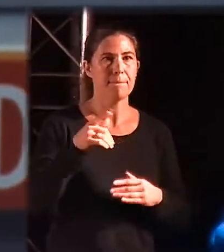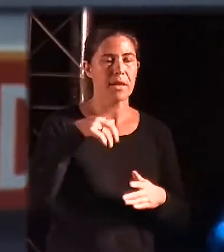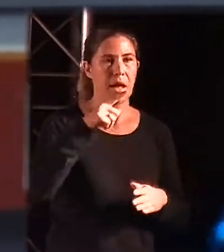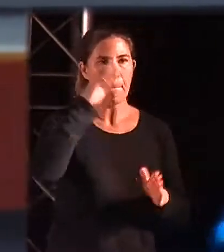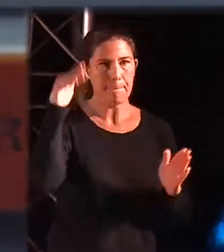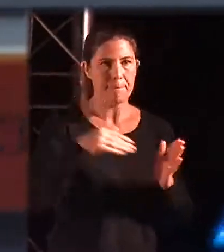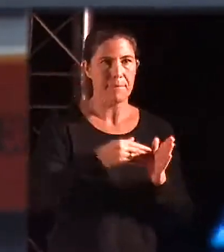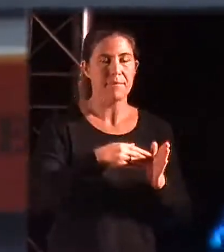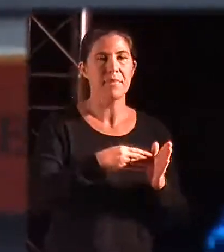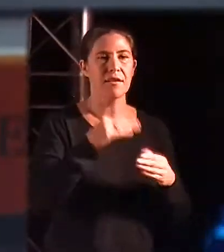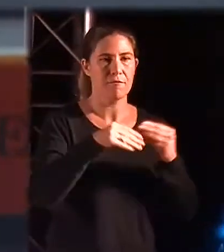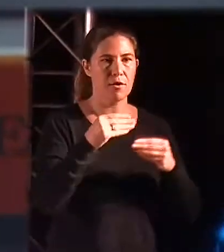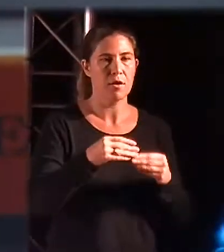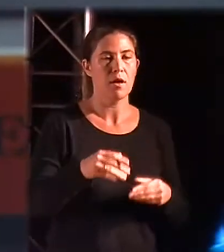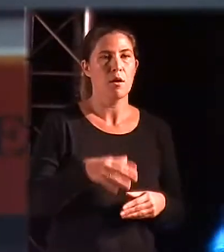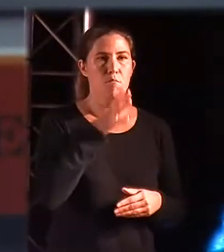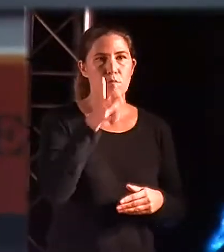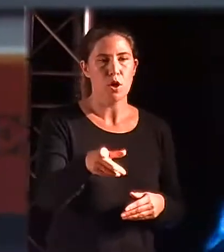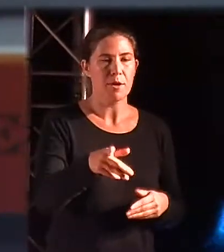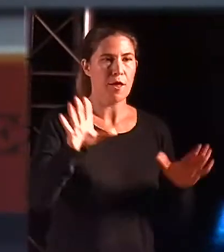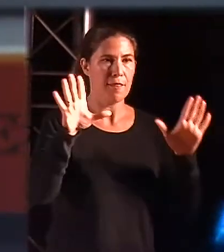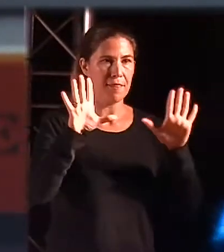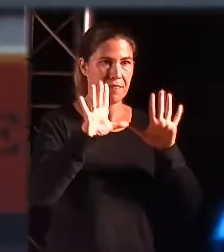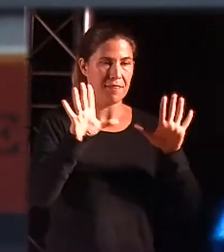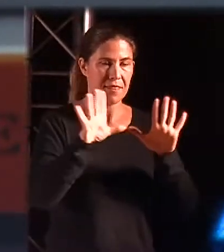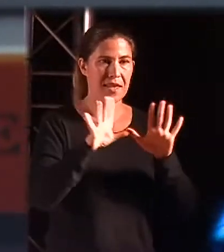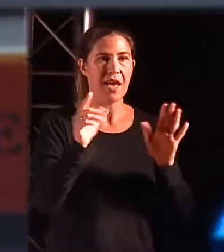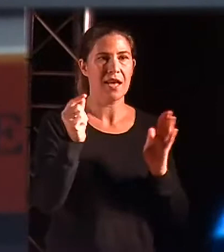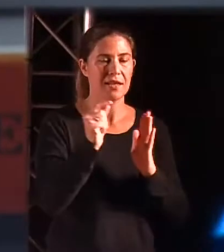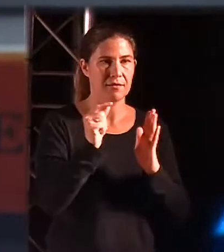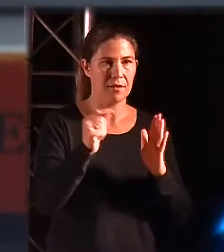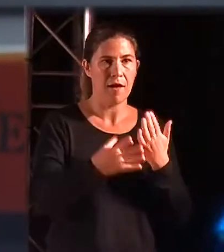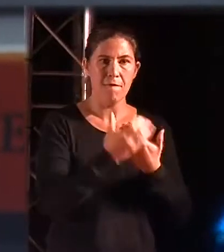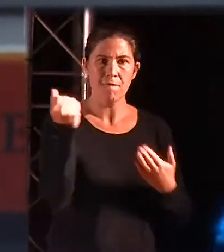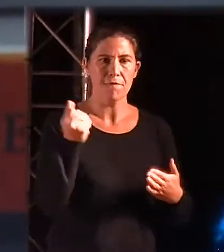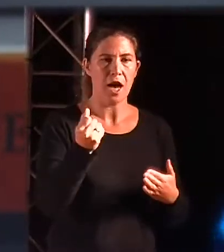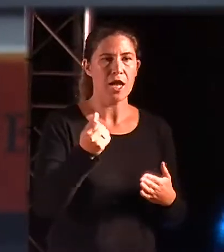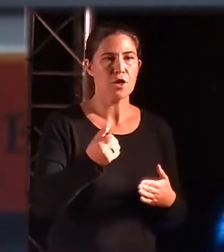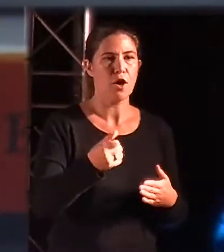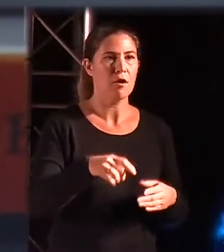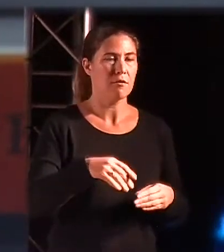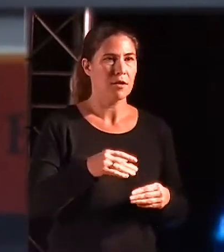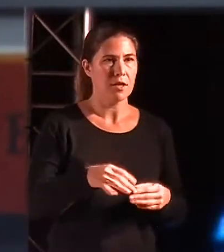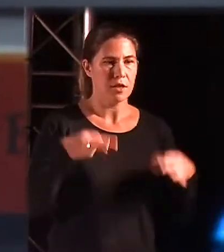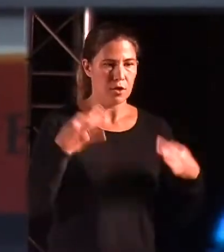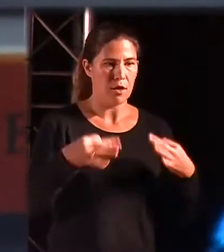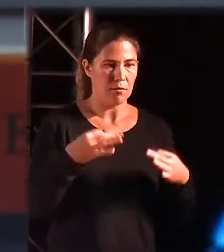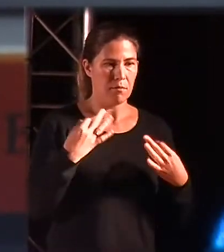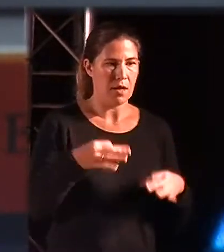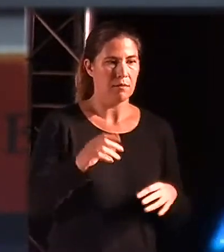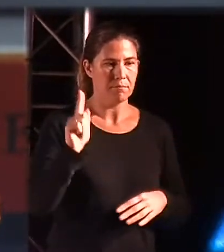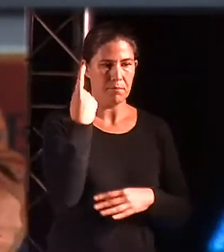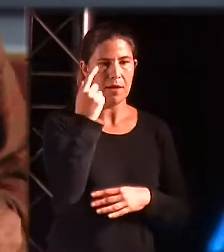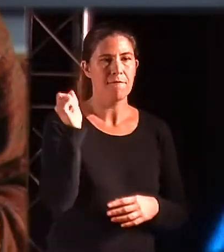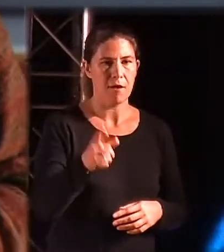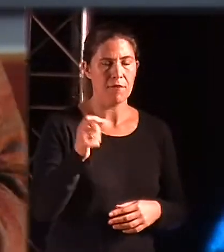meter la pata porque no da tiempo, por lo menos los 10 tipos de humor de error más frecuentes, en mi opinión.